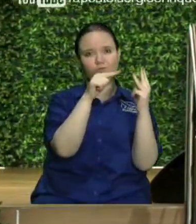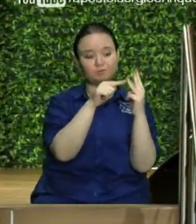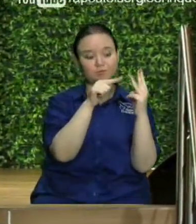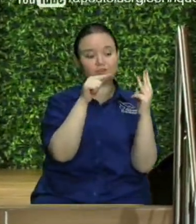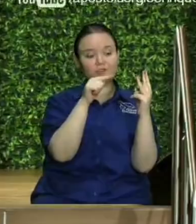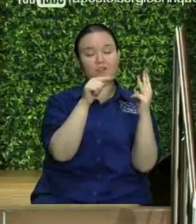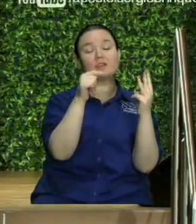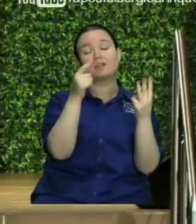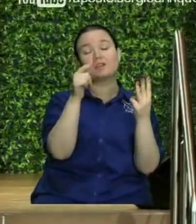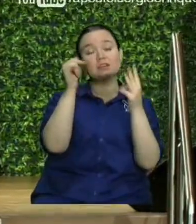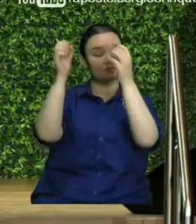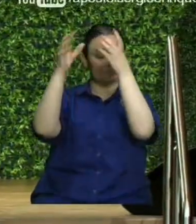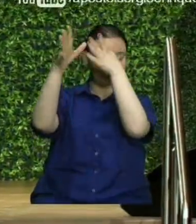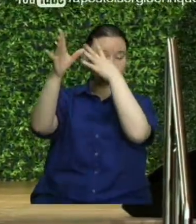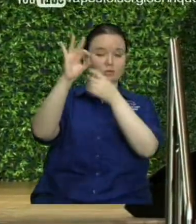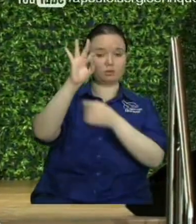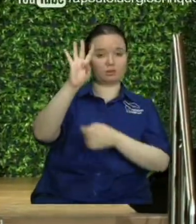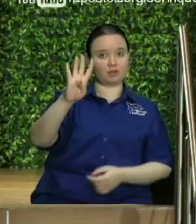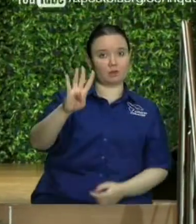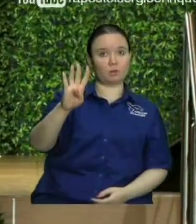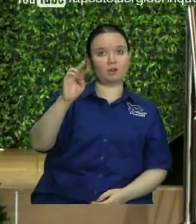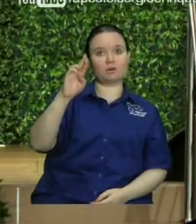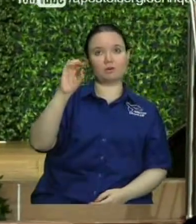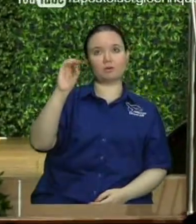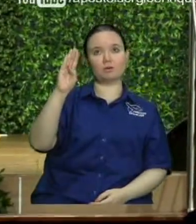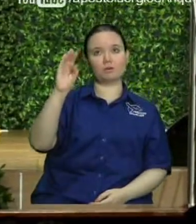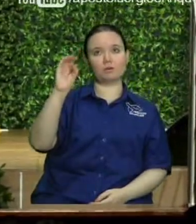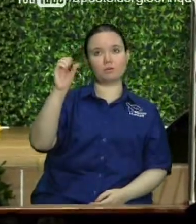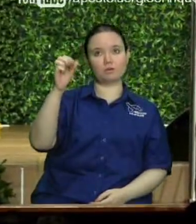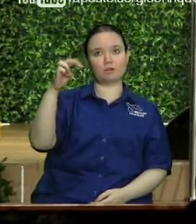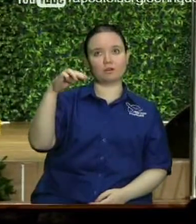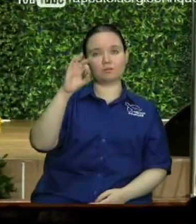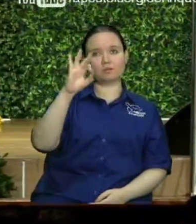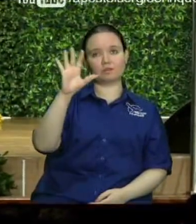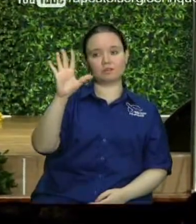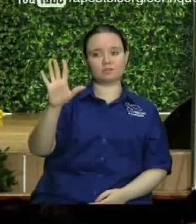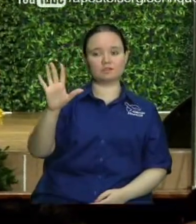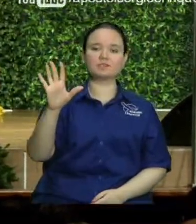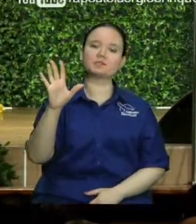Salomón es el 34, Roboam es el 35,